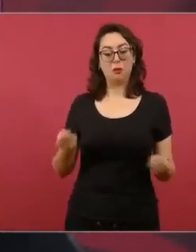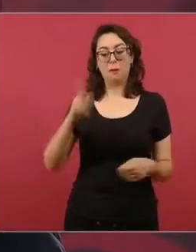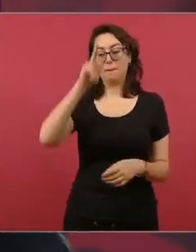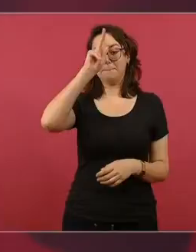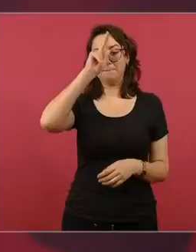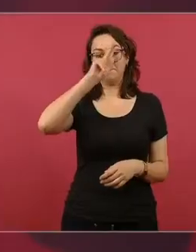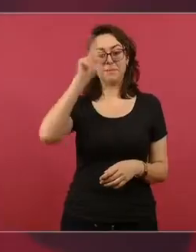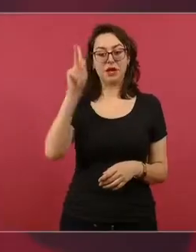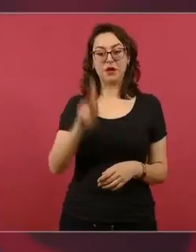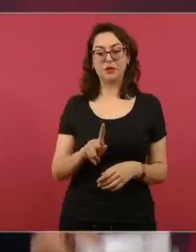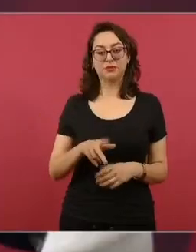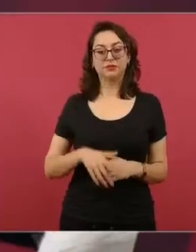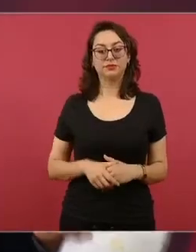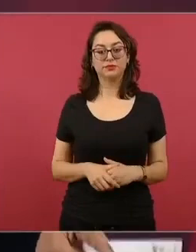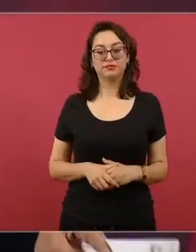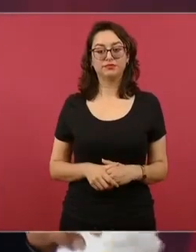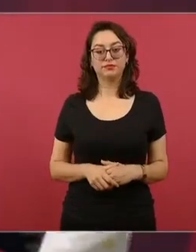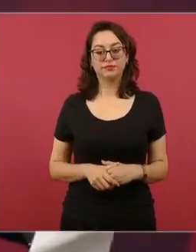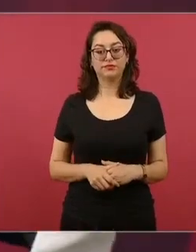Entonces, por eso